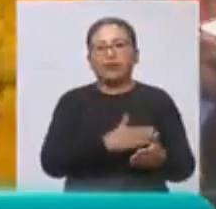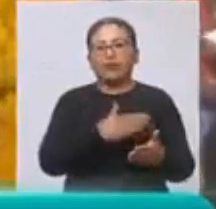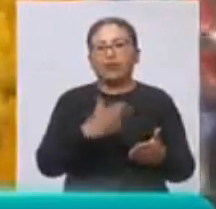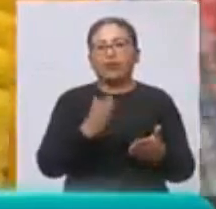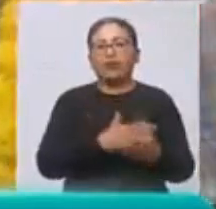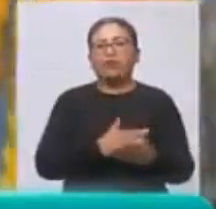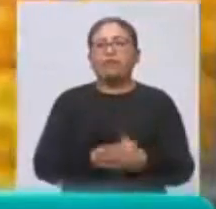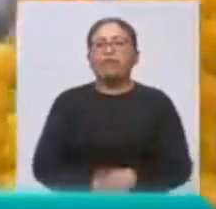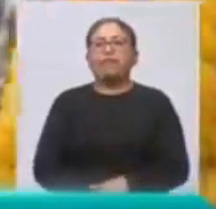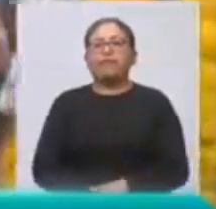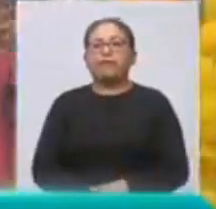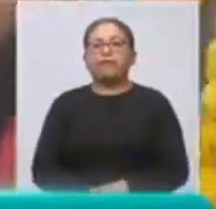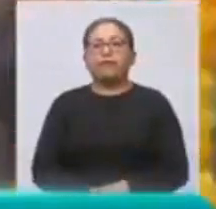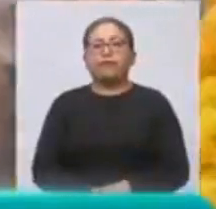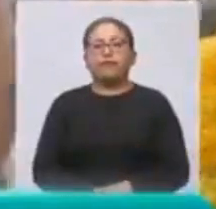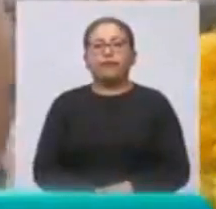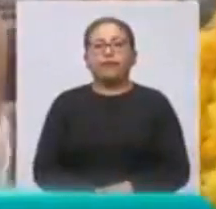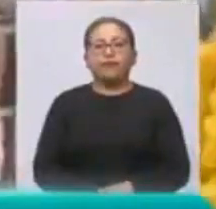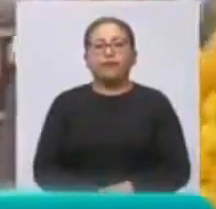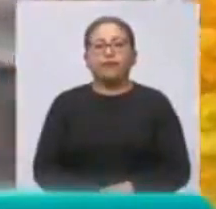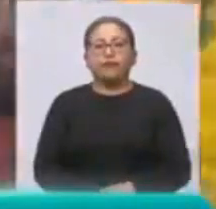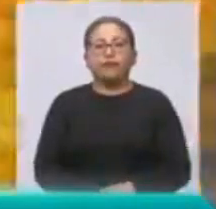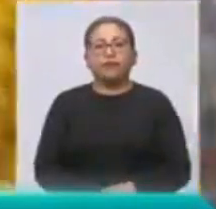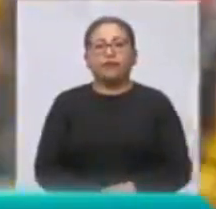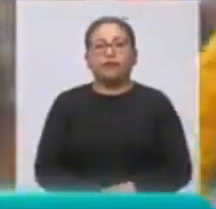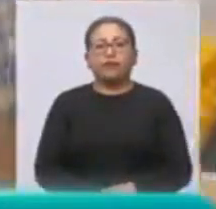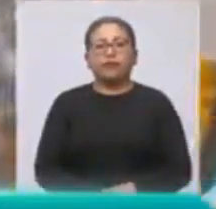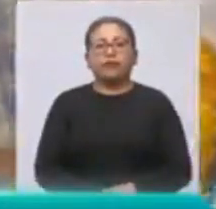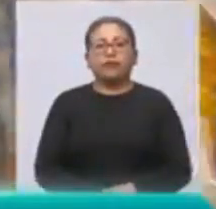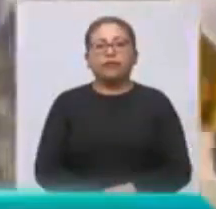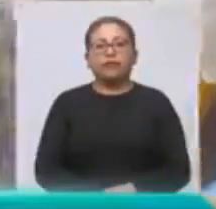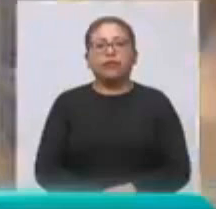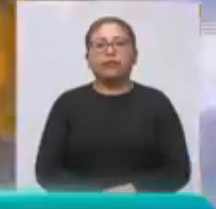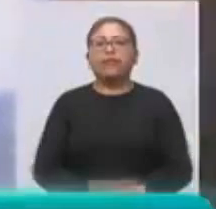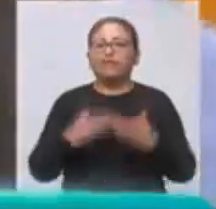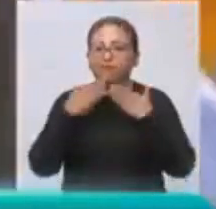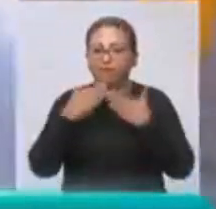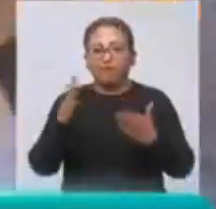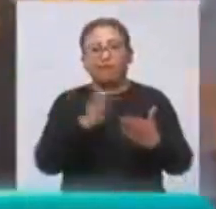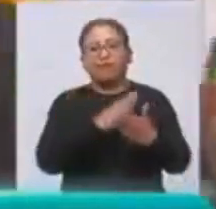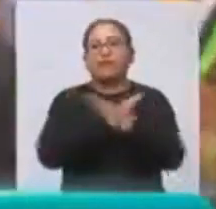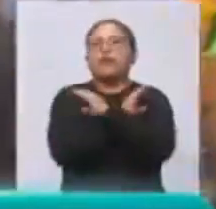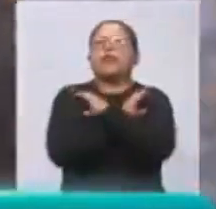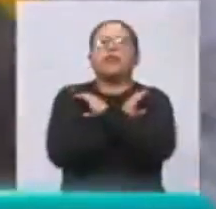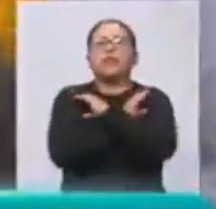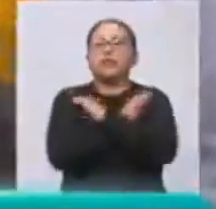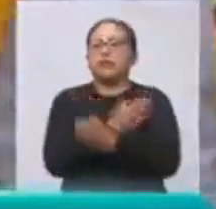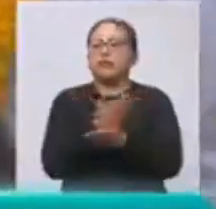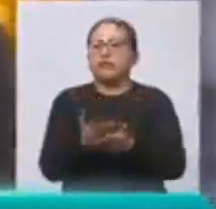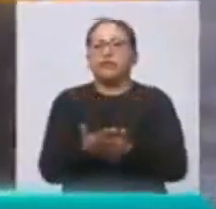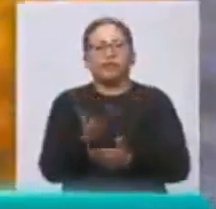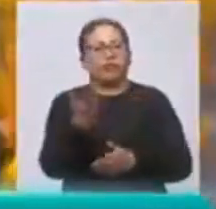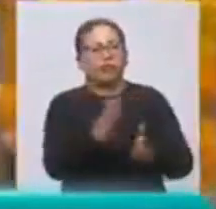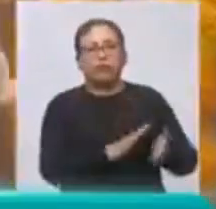proyecto delante de la gente. Gracias. Ese es el cariño de nuestra